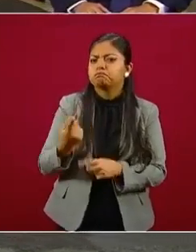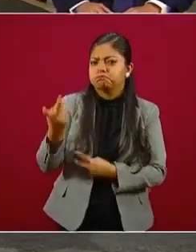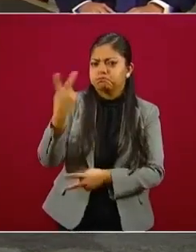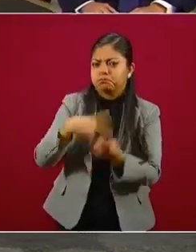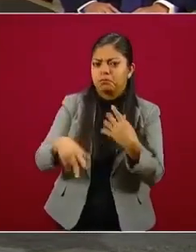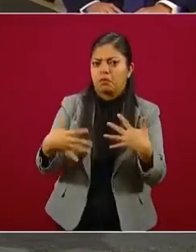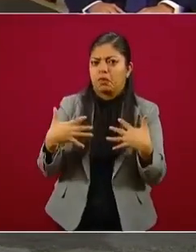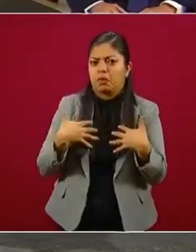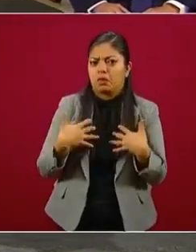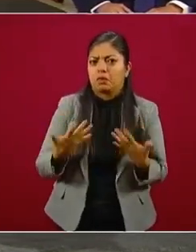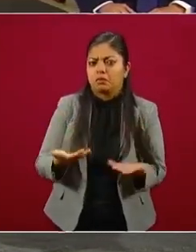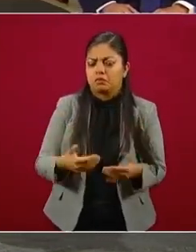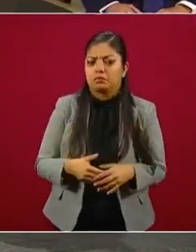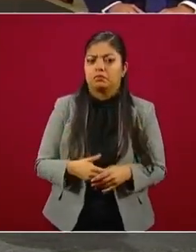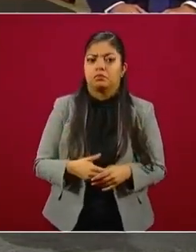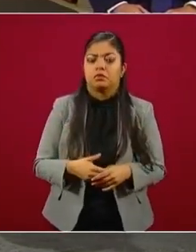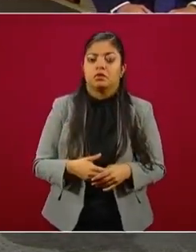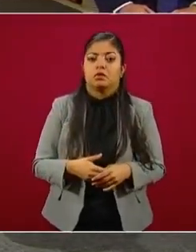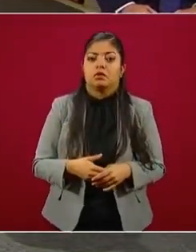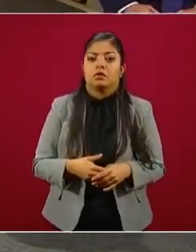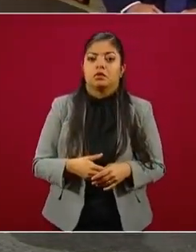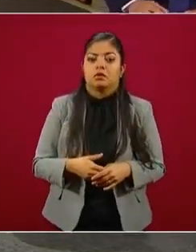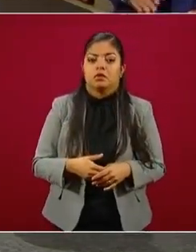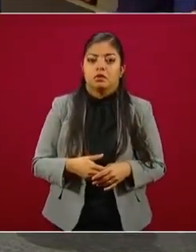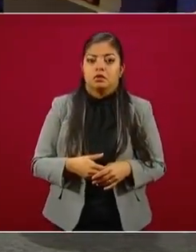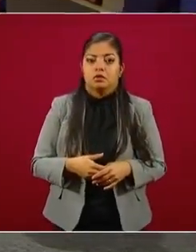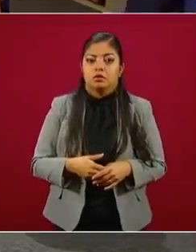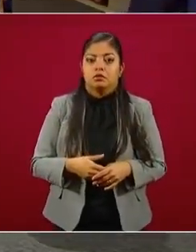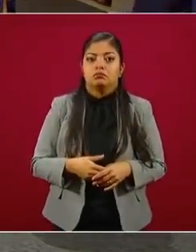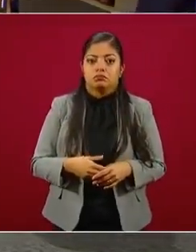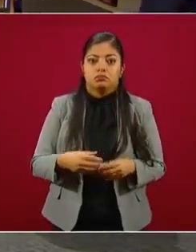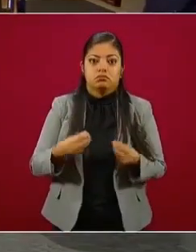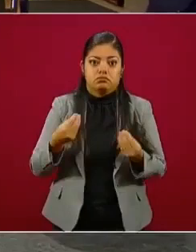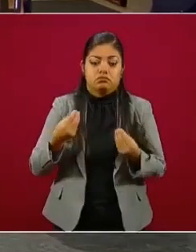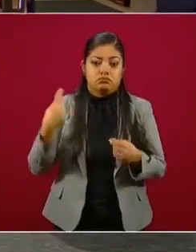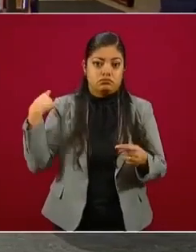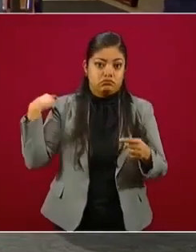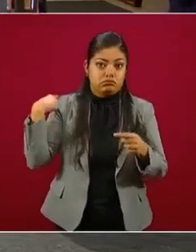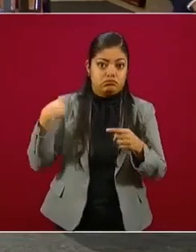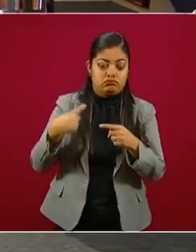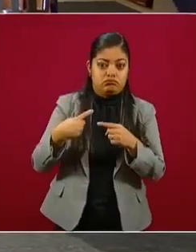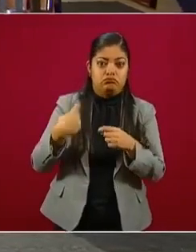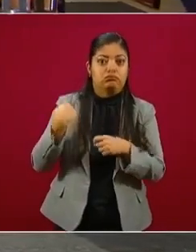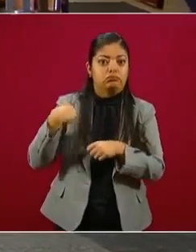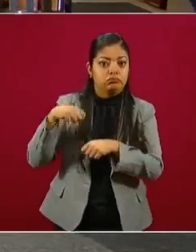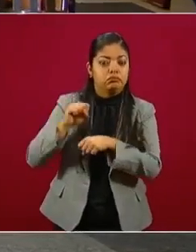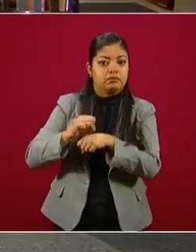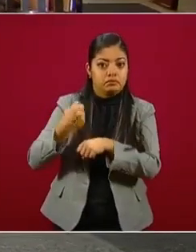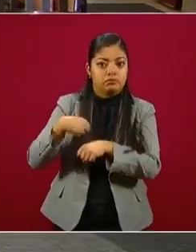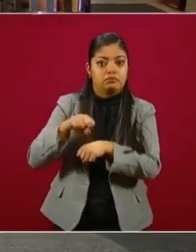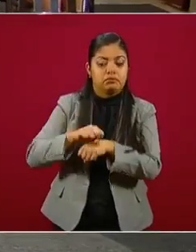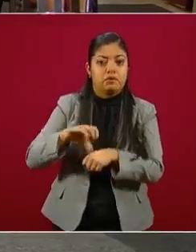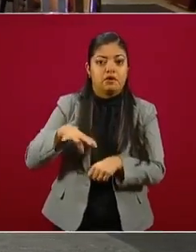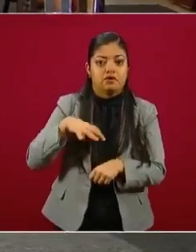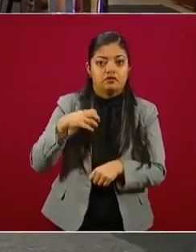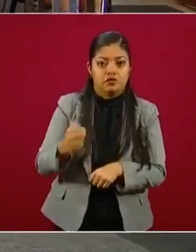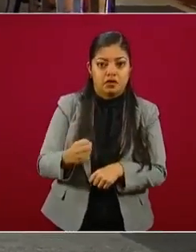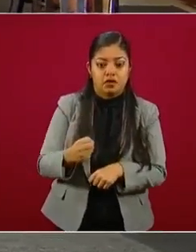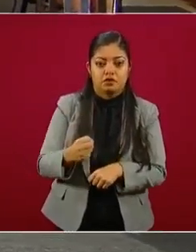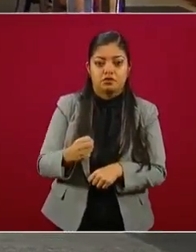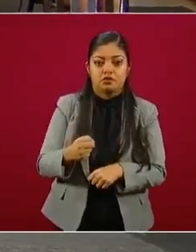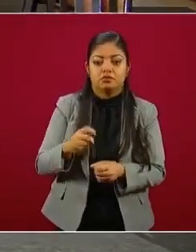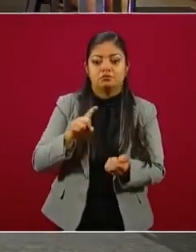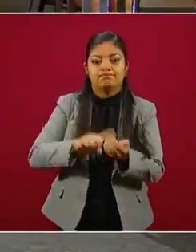Teletón? Bueno, llevamos ya varias semanas con un esfuerzo notable de coincidencia, de